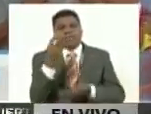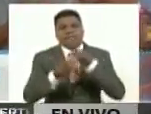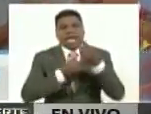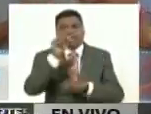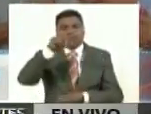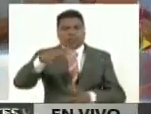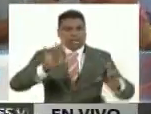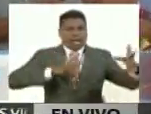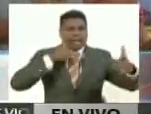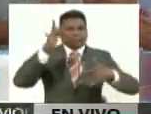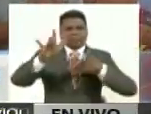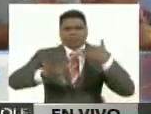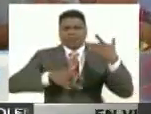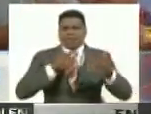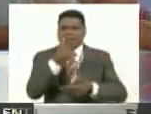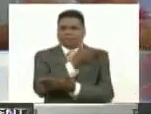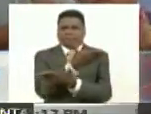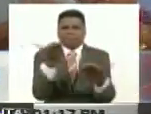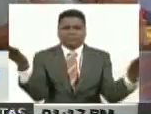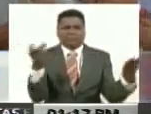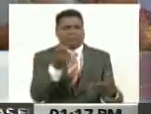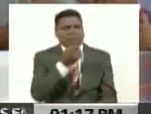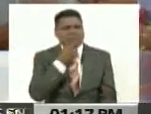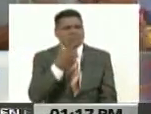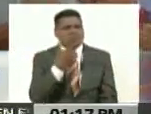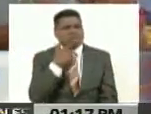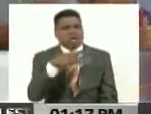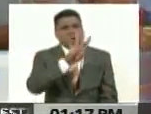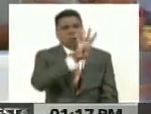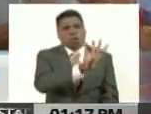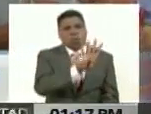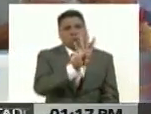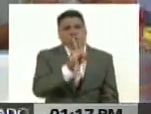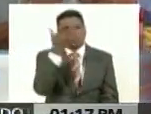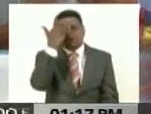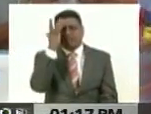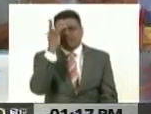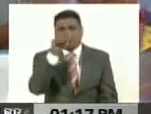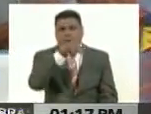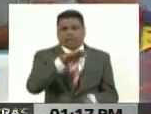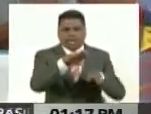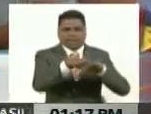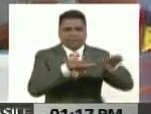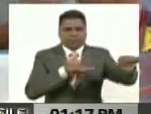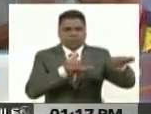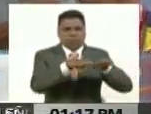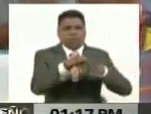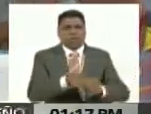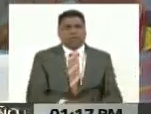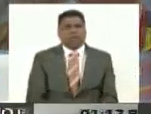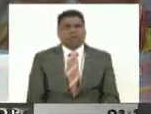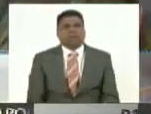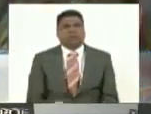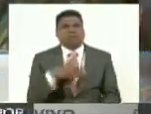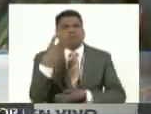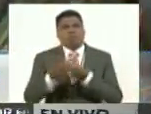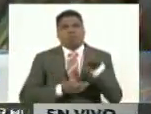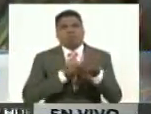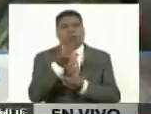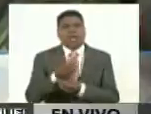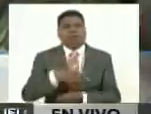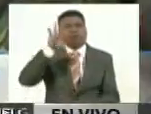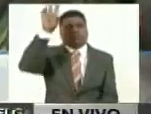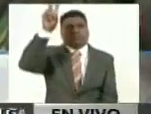acto del 4 de febrero en tierras trujillanas ya un hecho. Cada